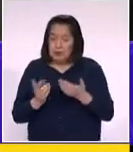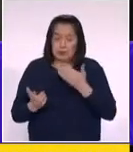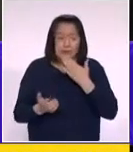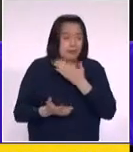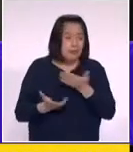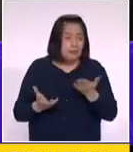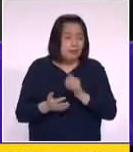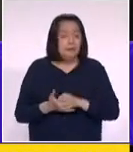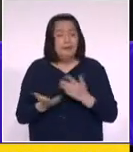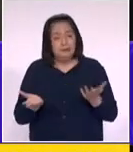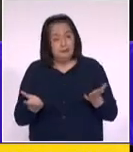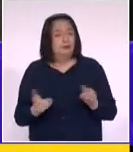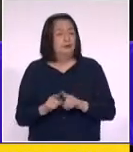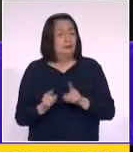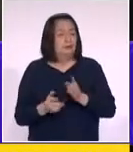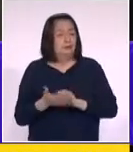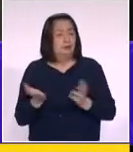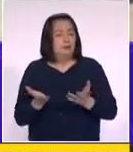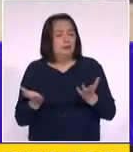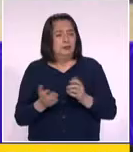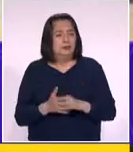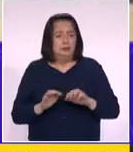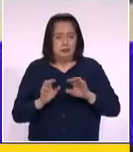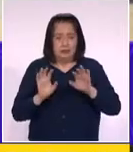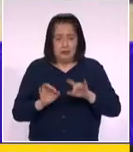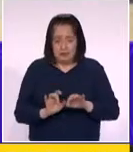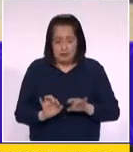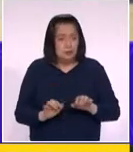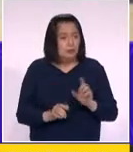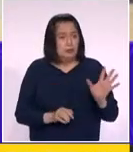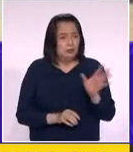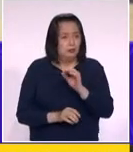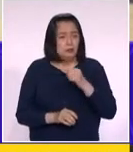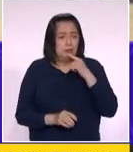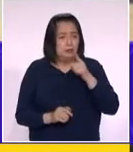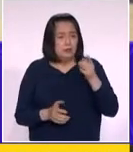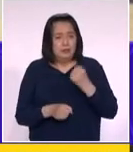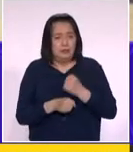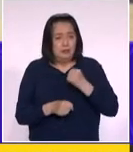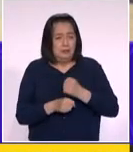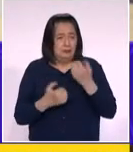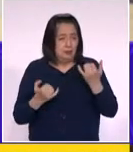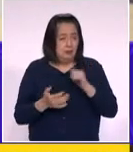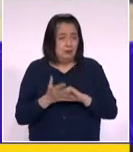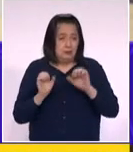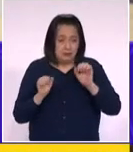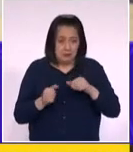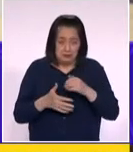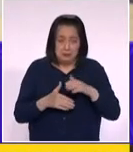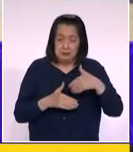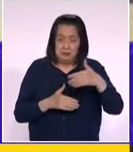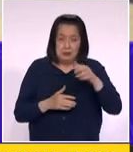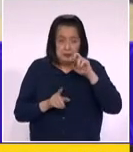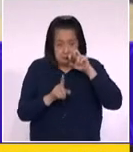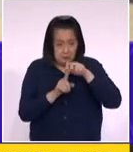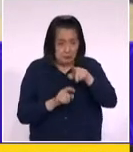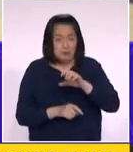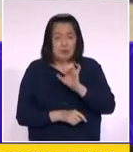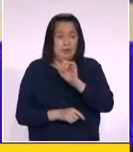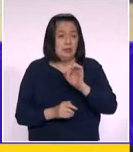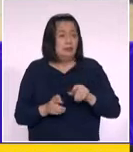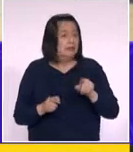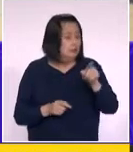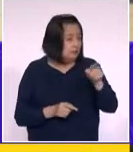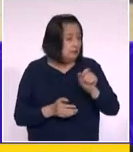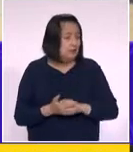están evidentemente desde la redacción, todas las chicas ahora trabajando. Si bien vemos adelante que está Santi, tenemos también